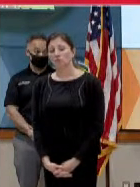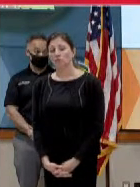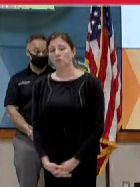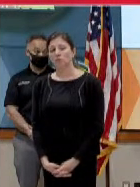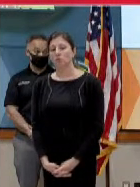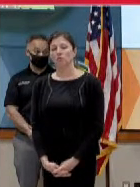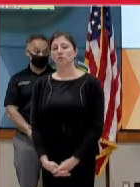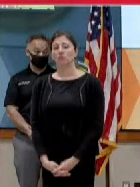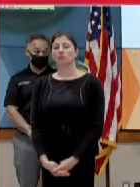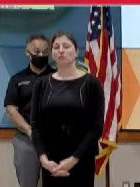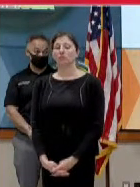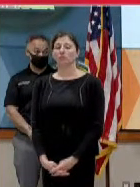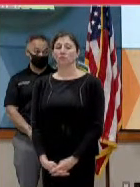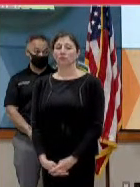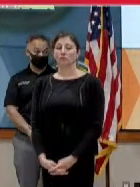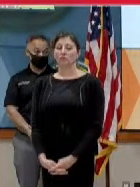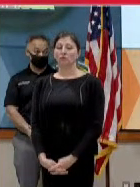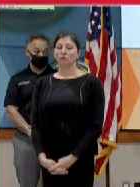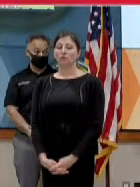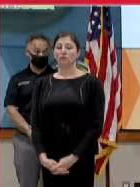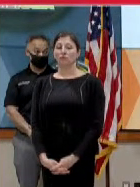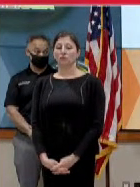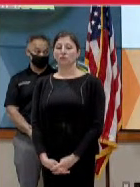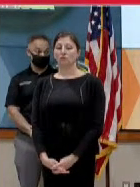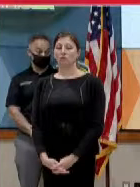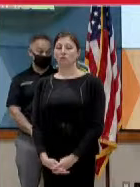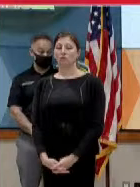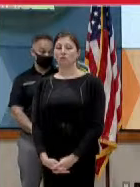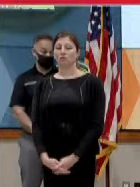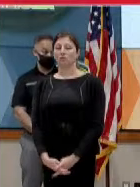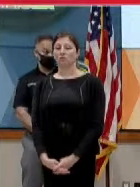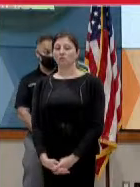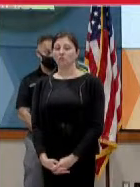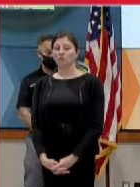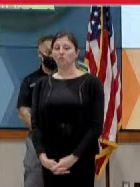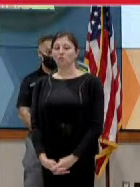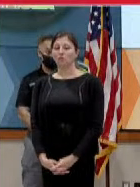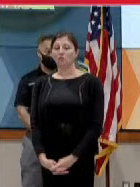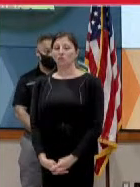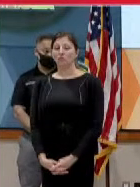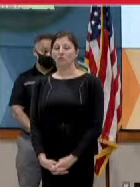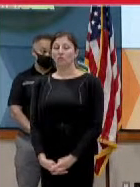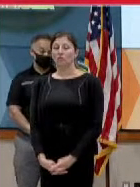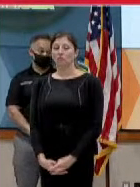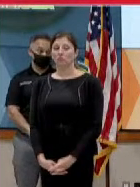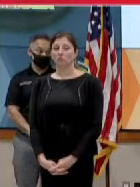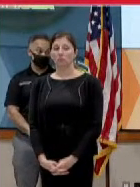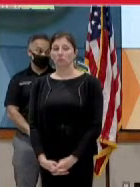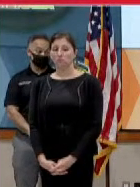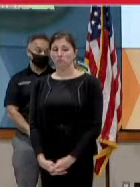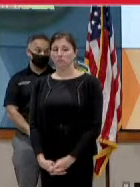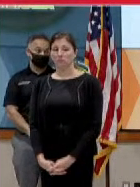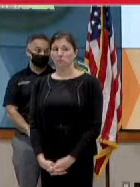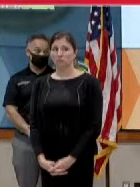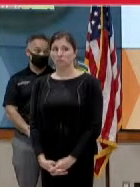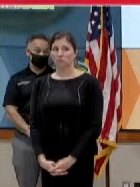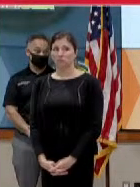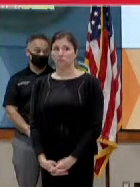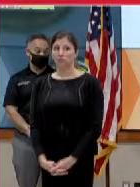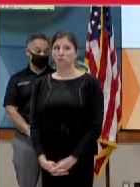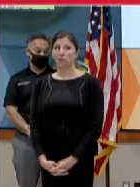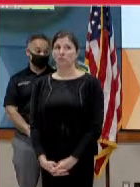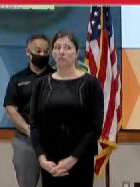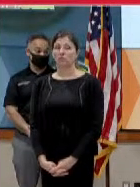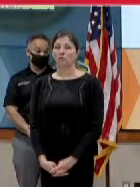ciudades, también la autoridad de las mascarillas dentro de establecimientos, pero es claro que eso no es suficiente. Lo único